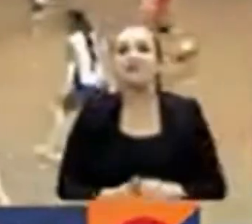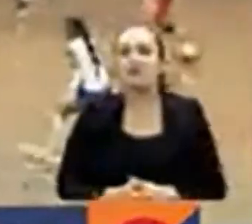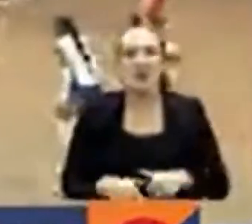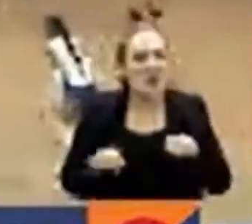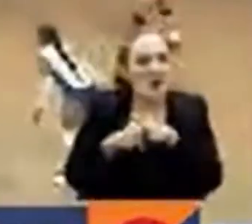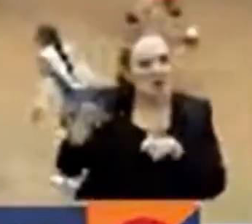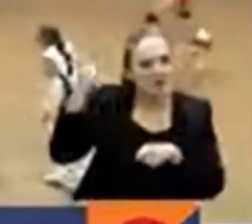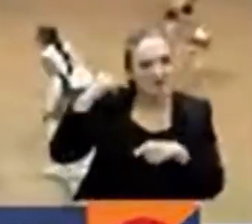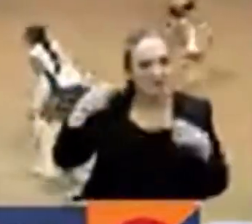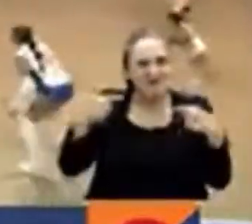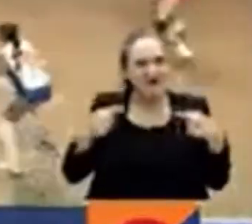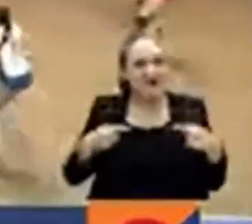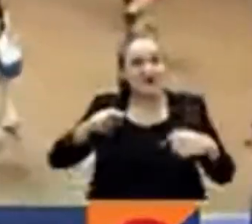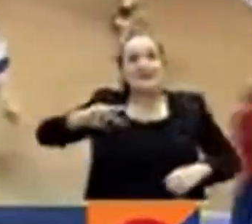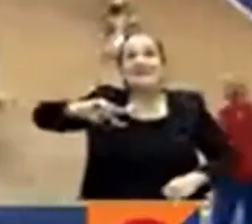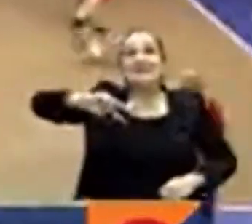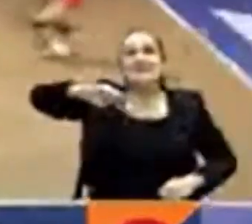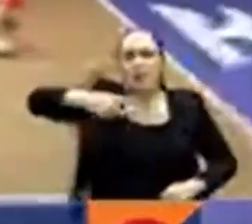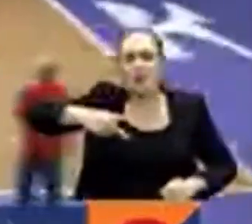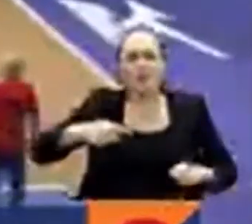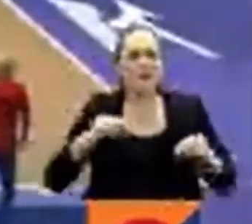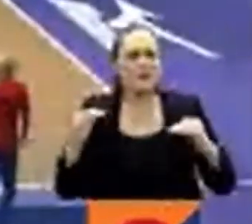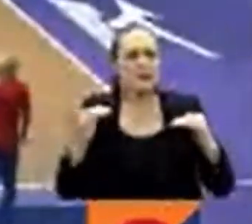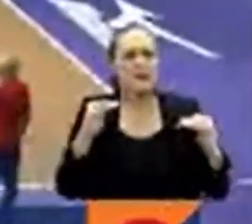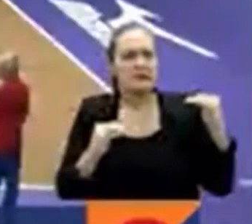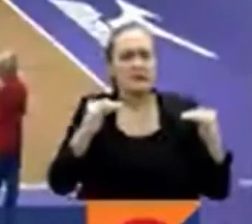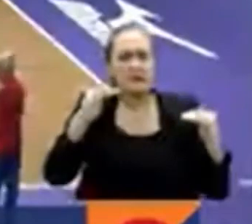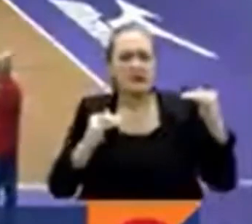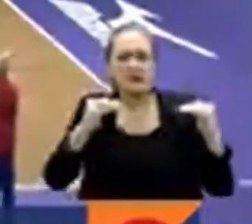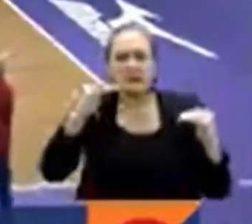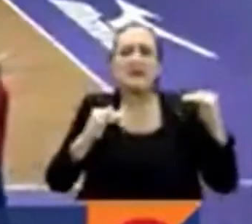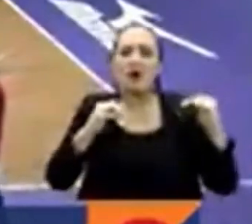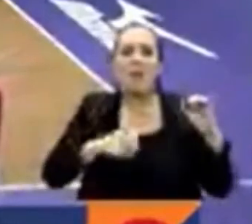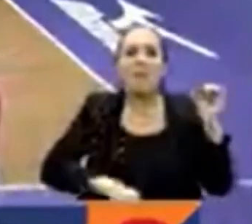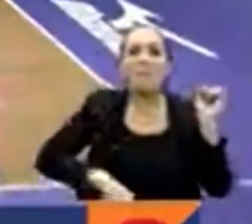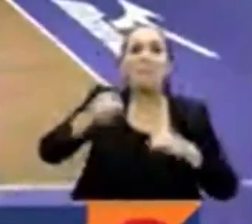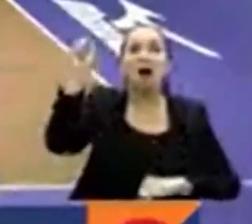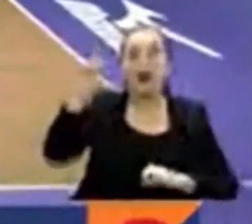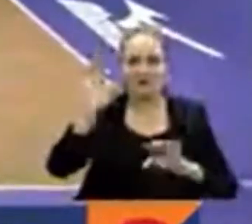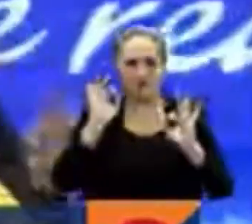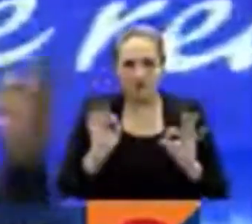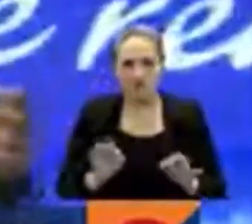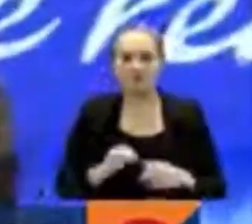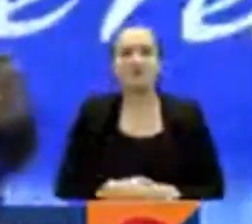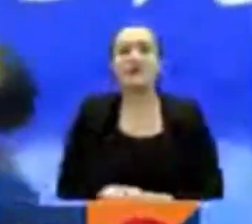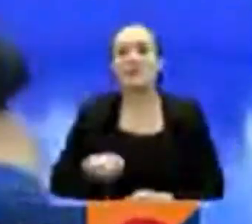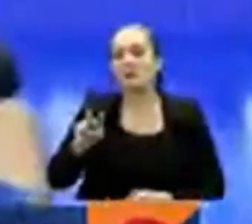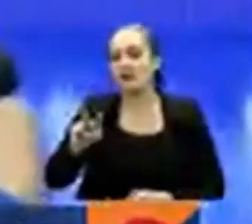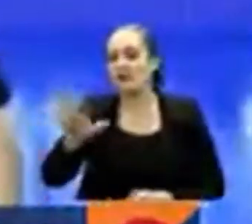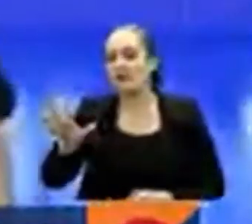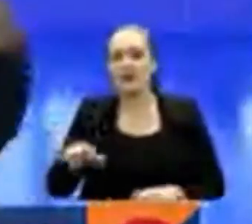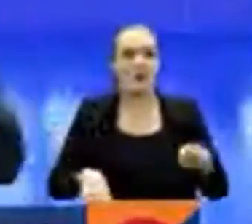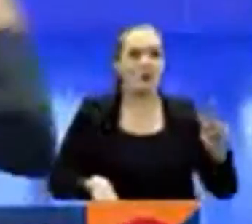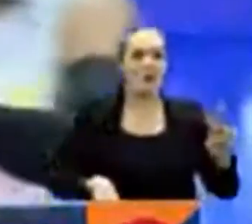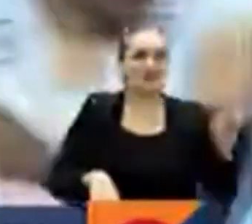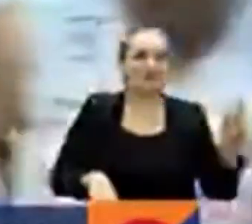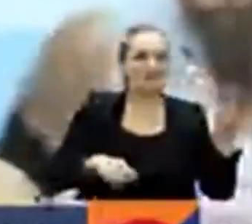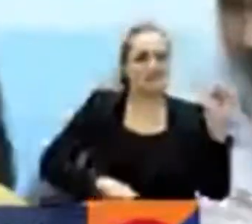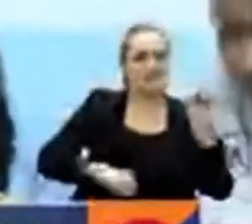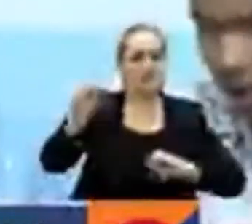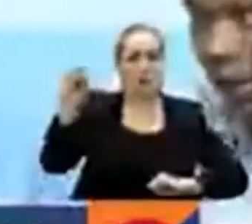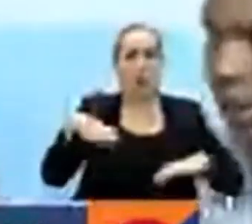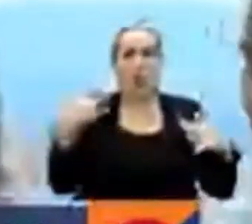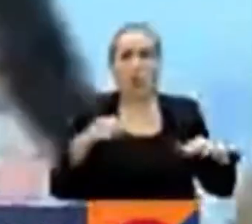tuvo un segundo set reñido, pero la mentalidad fue vital para resolverlo y llevarlo a favor en el marcador. 25-22 arriba ante una